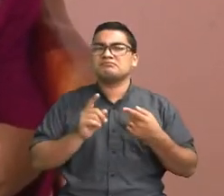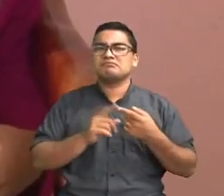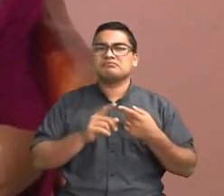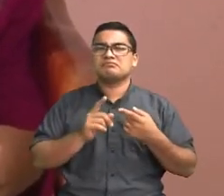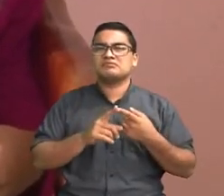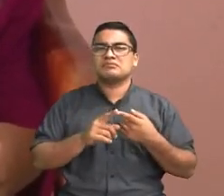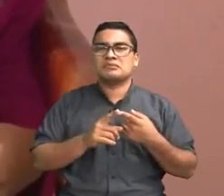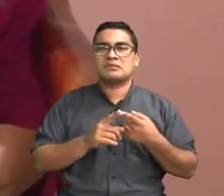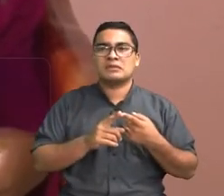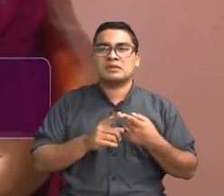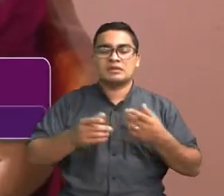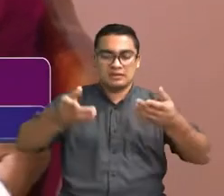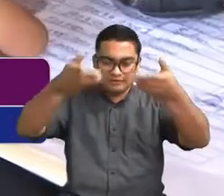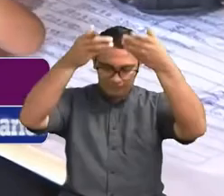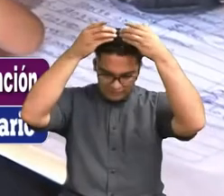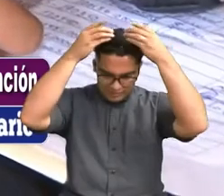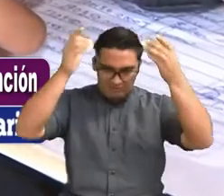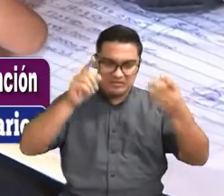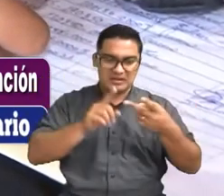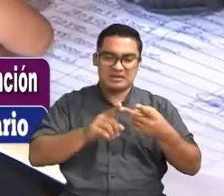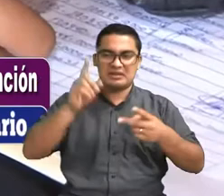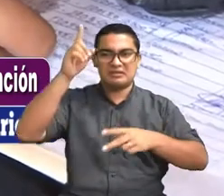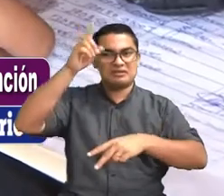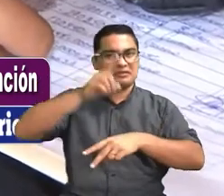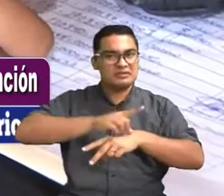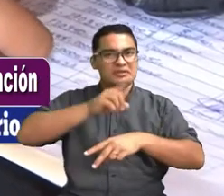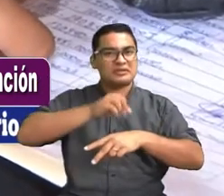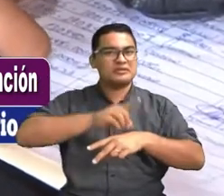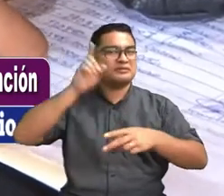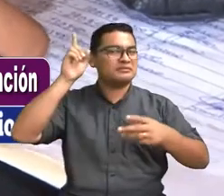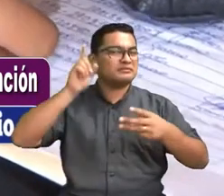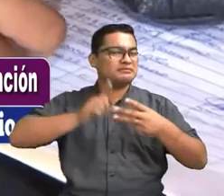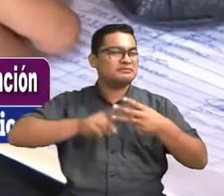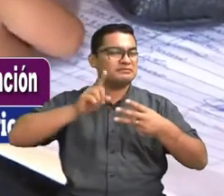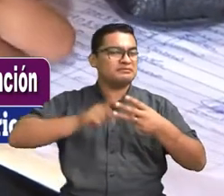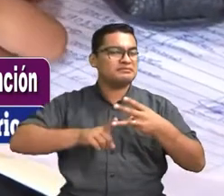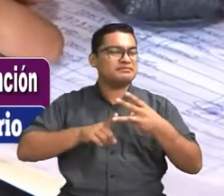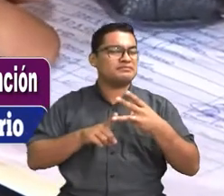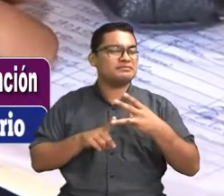la atención de las enfermeras, de médicos, de